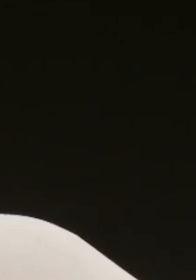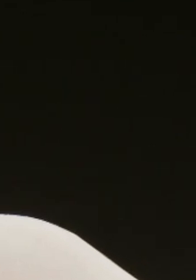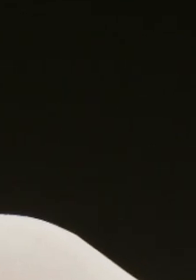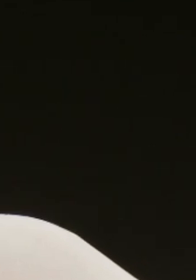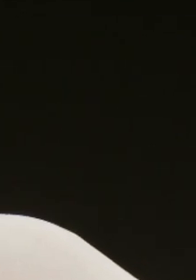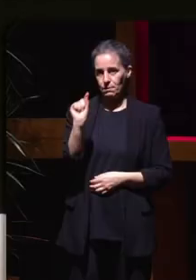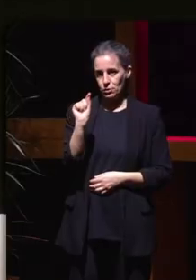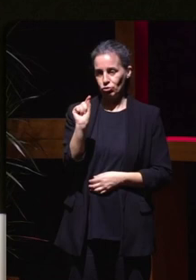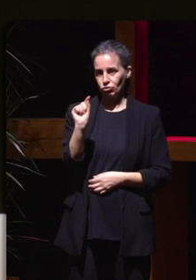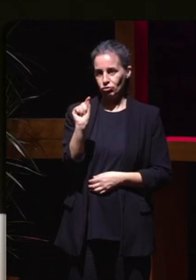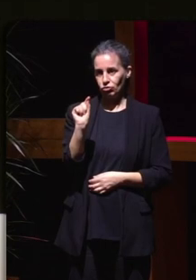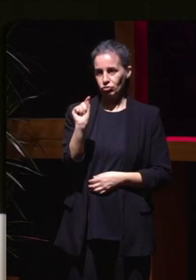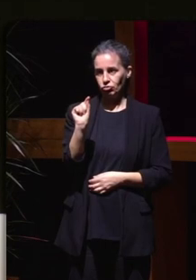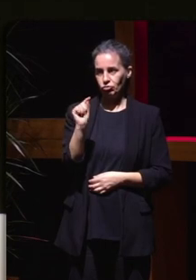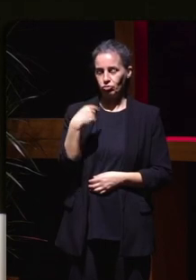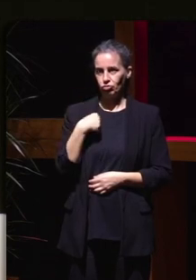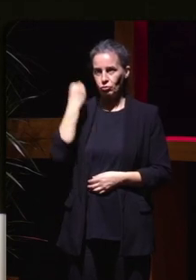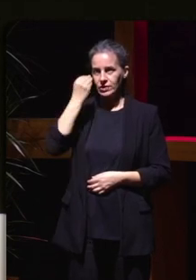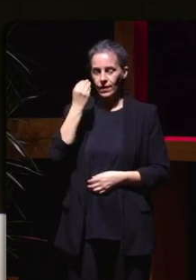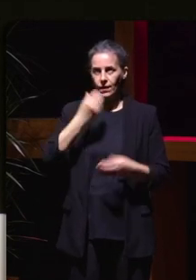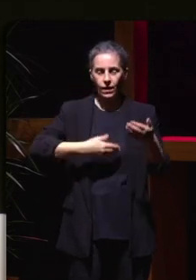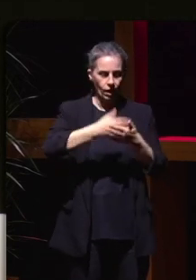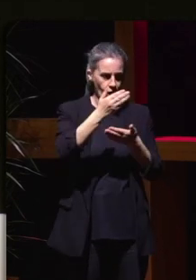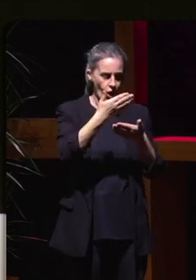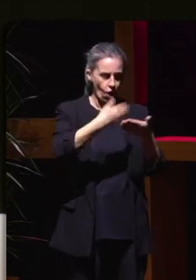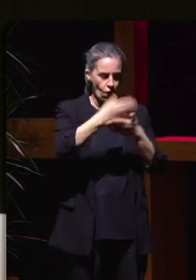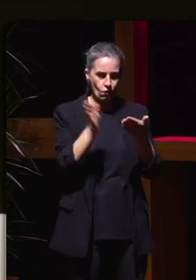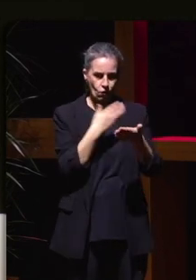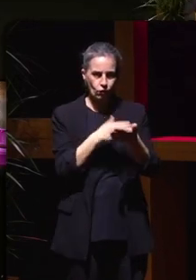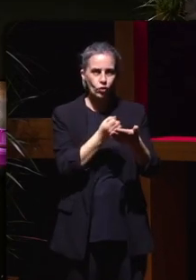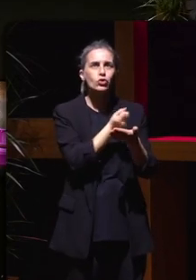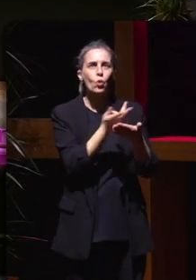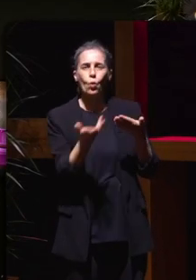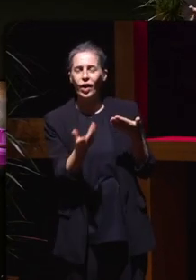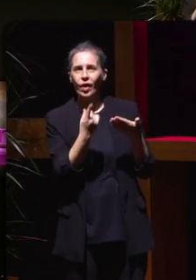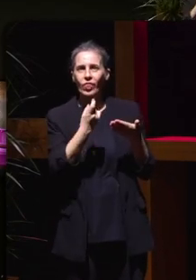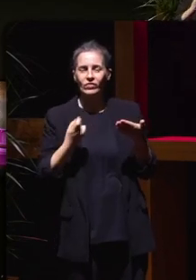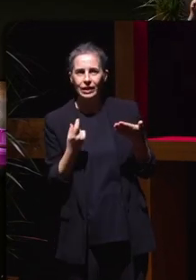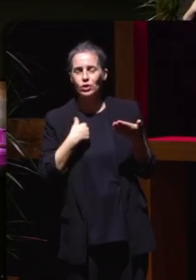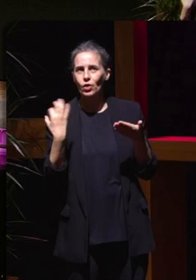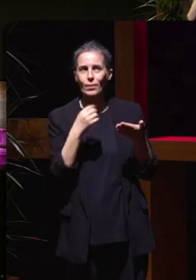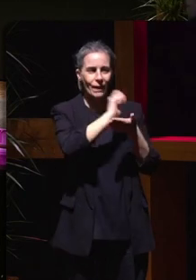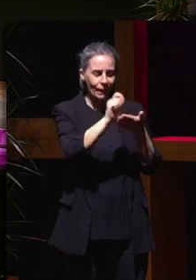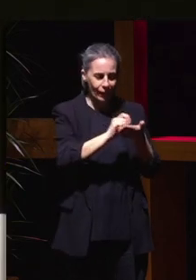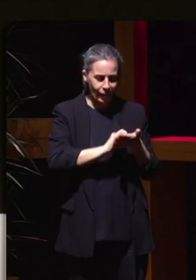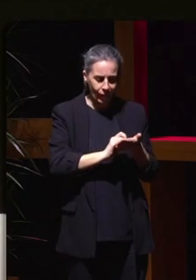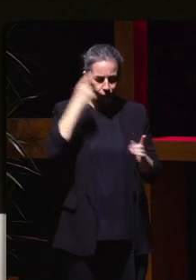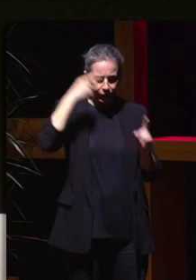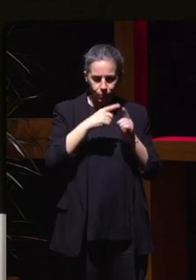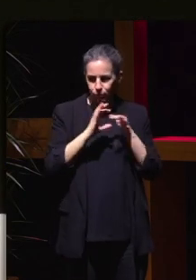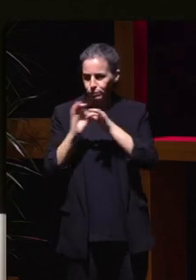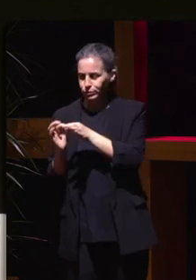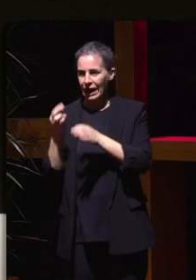o primero que penséis hoy cantos folios son 30 minutos porque quiere decir canto teño que escribir para poder fallar 30